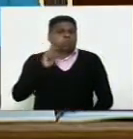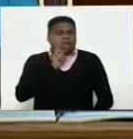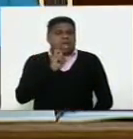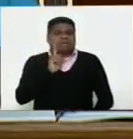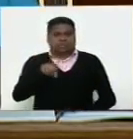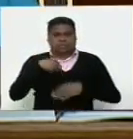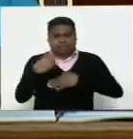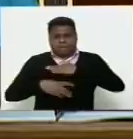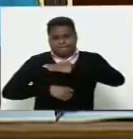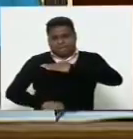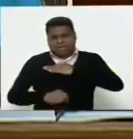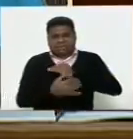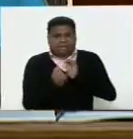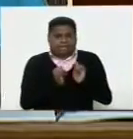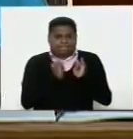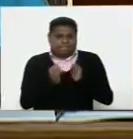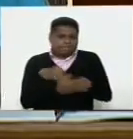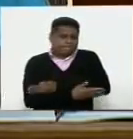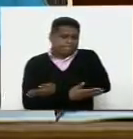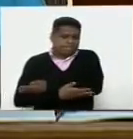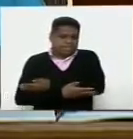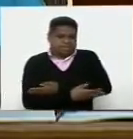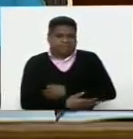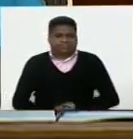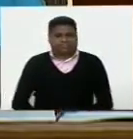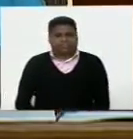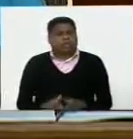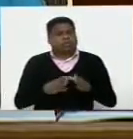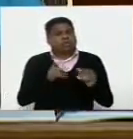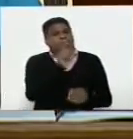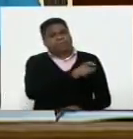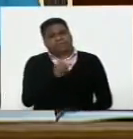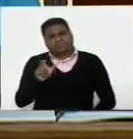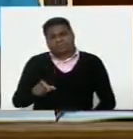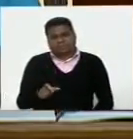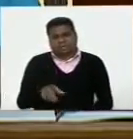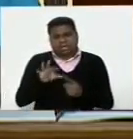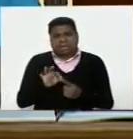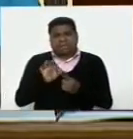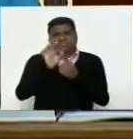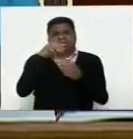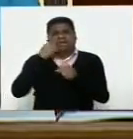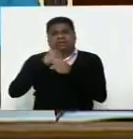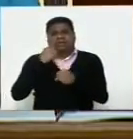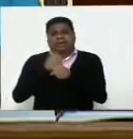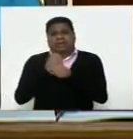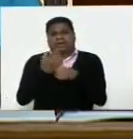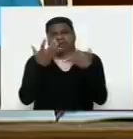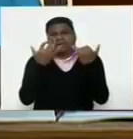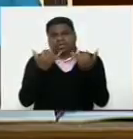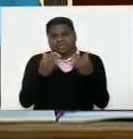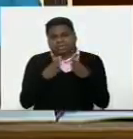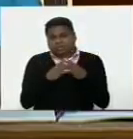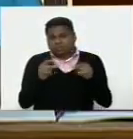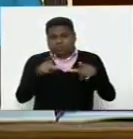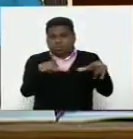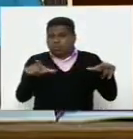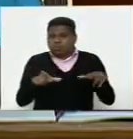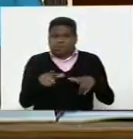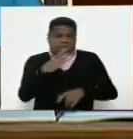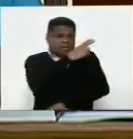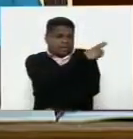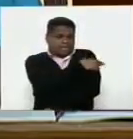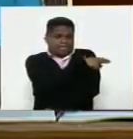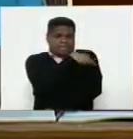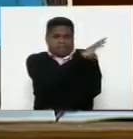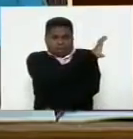parto, parto, nacimiento y posparto. Toda persona, en especial los trabajadores y trabajadoras de los servicios de salud públicos